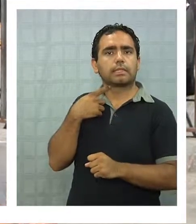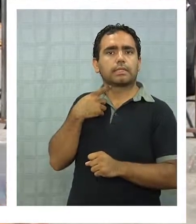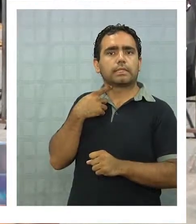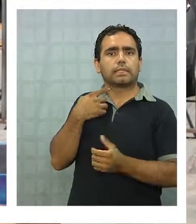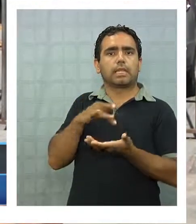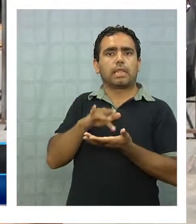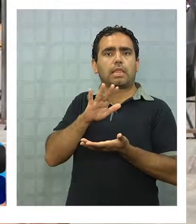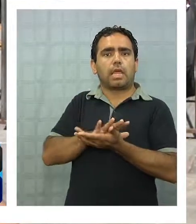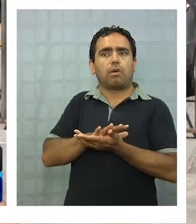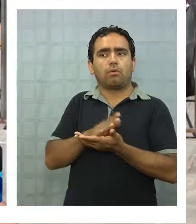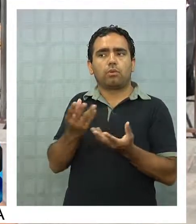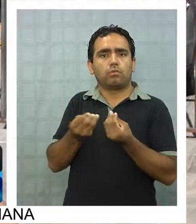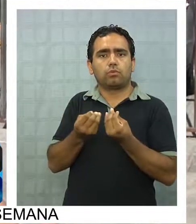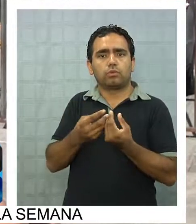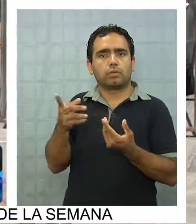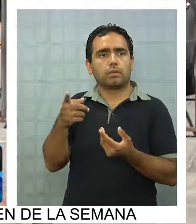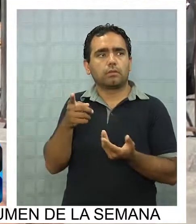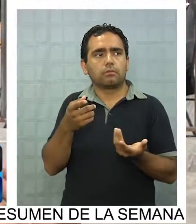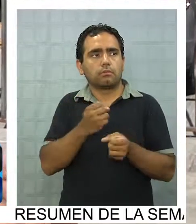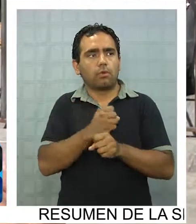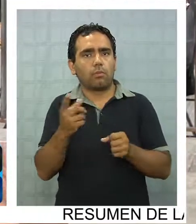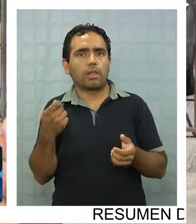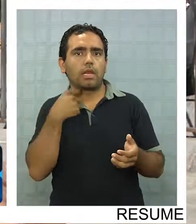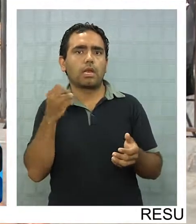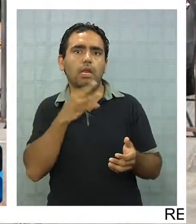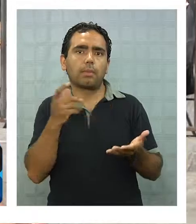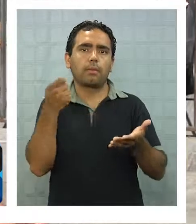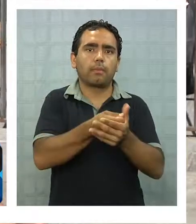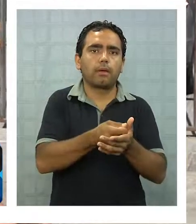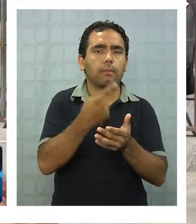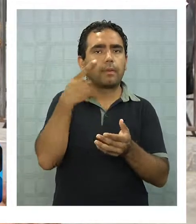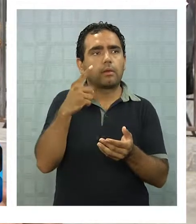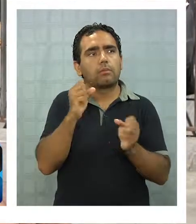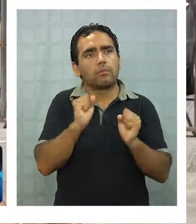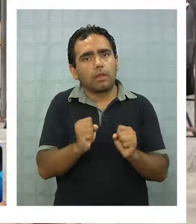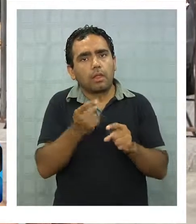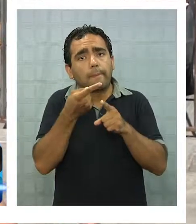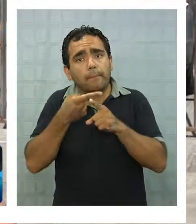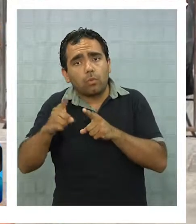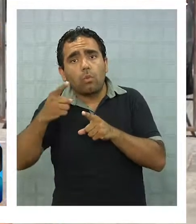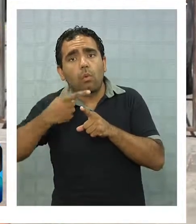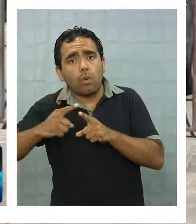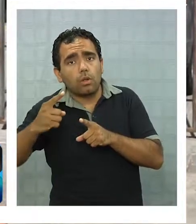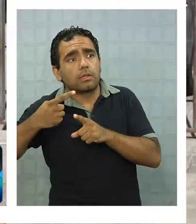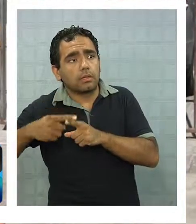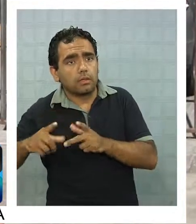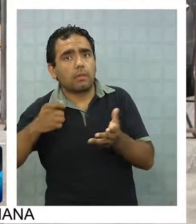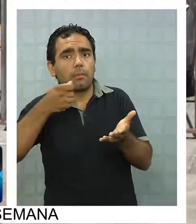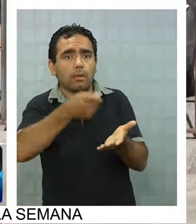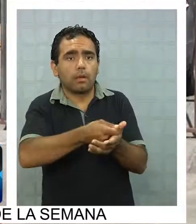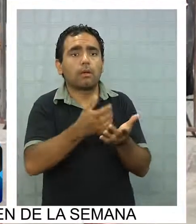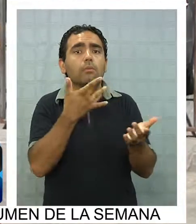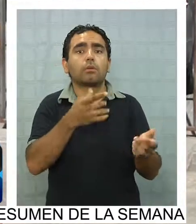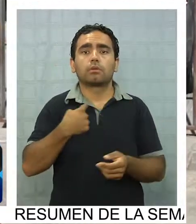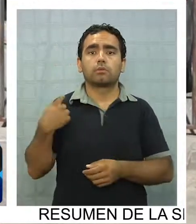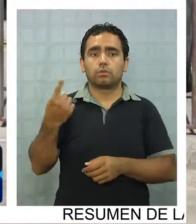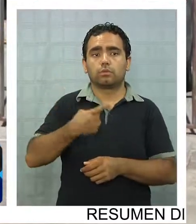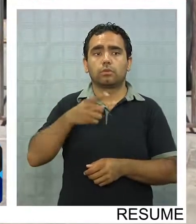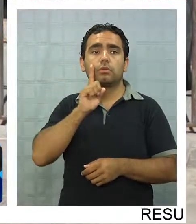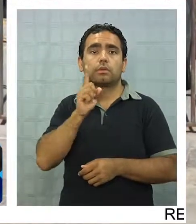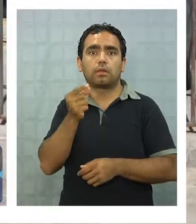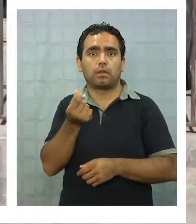tienen la intención de no pagar, pero sí quieren hacer una repactación y que se les dé la opción para que ellos puedan poder cancelar, porque igual nosotros